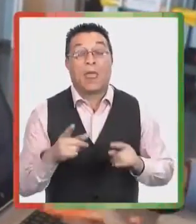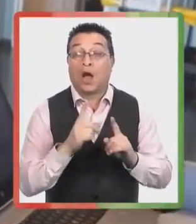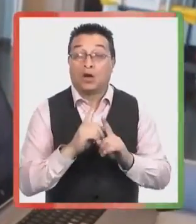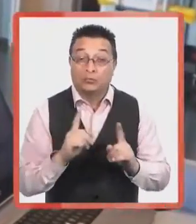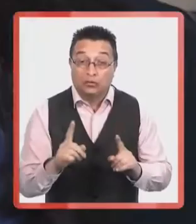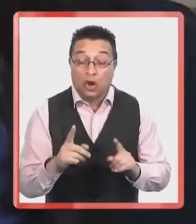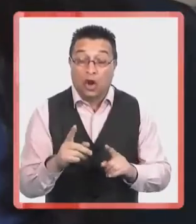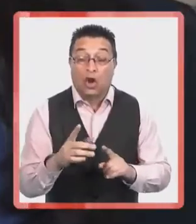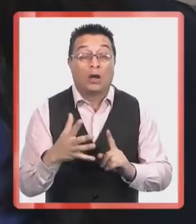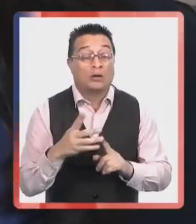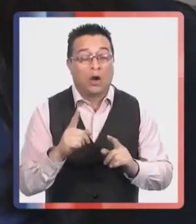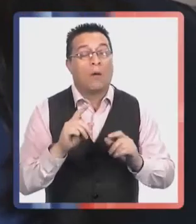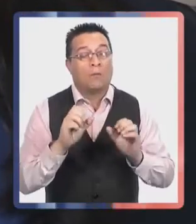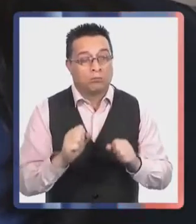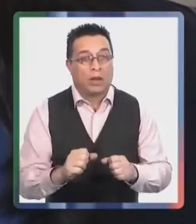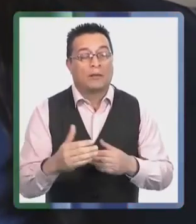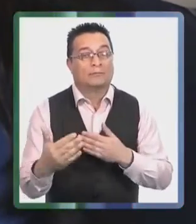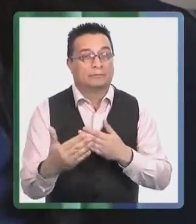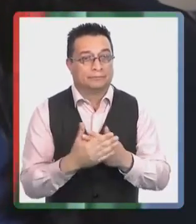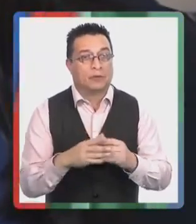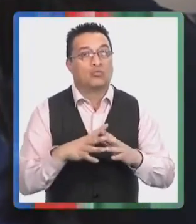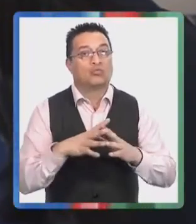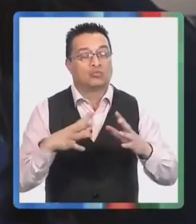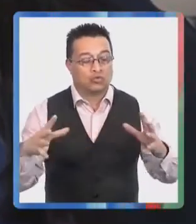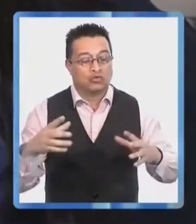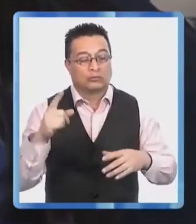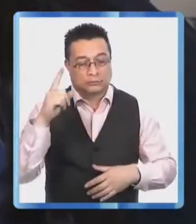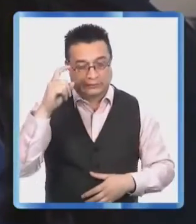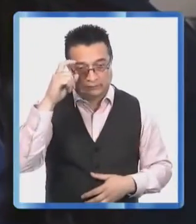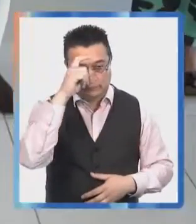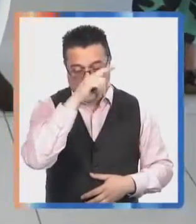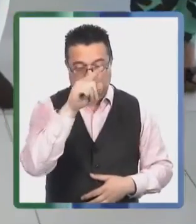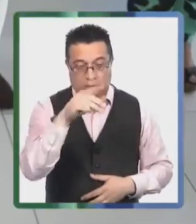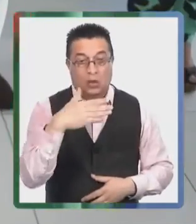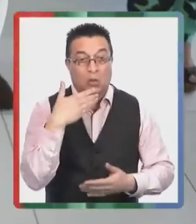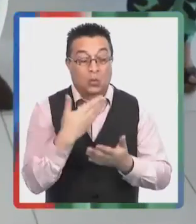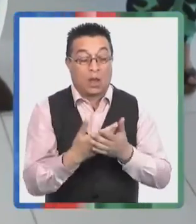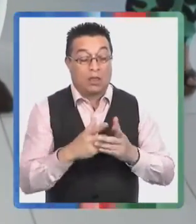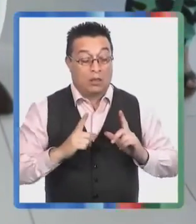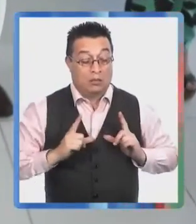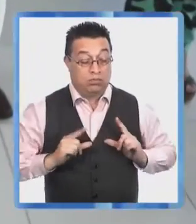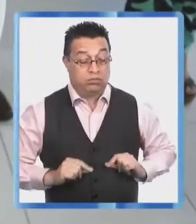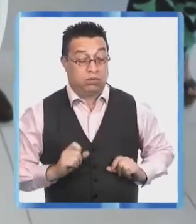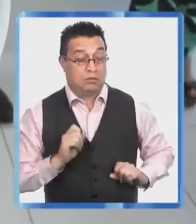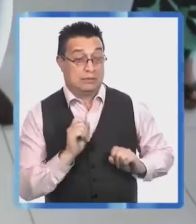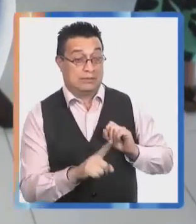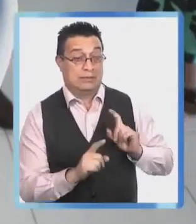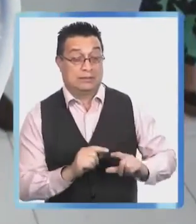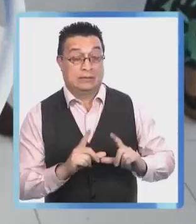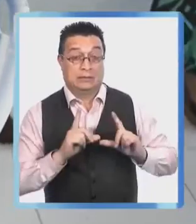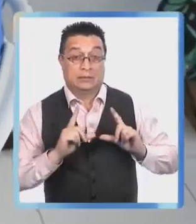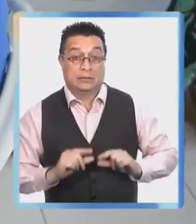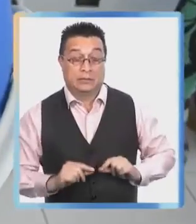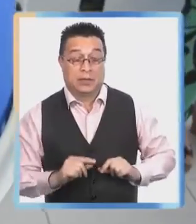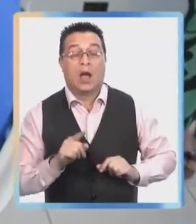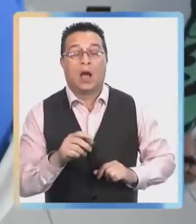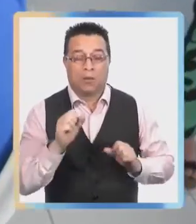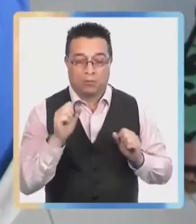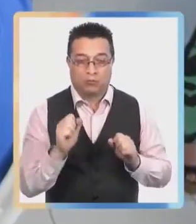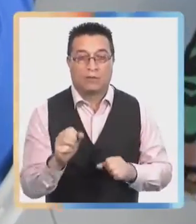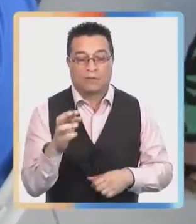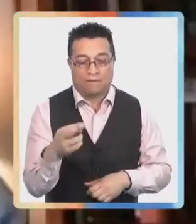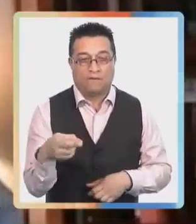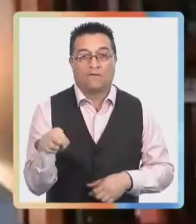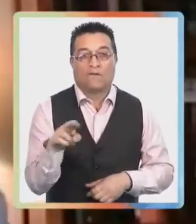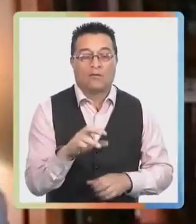si no, obviamente vamos a tener muchos pacientes complicados cuando le bajen los anticuerpos, cuando le bajen las defensas, el